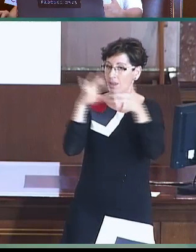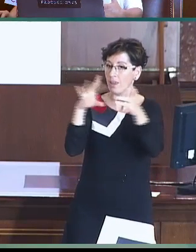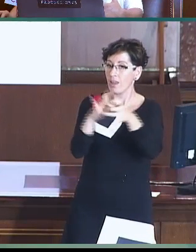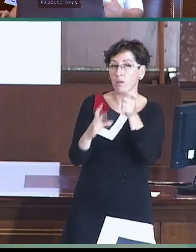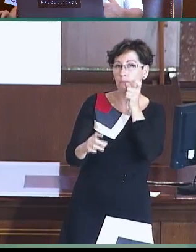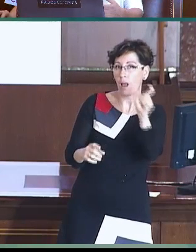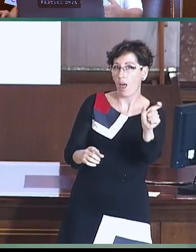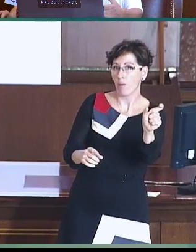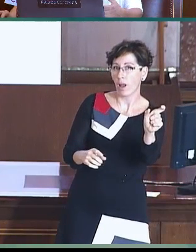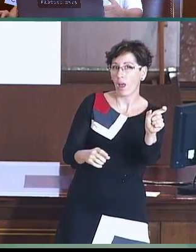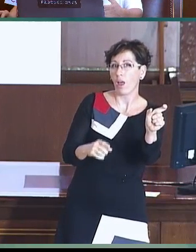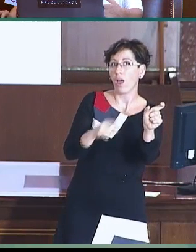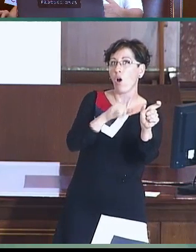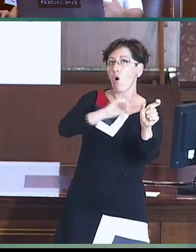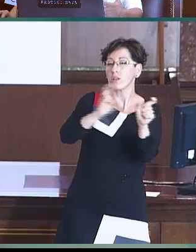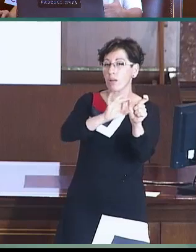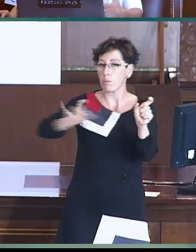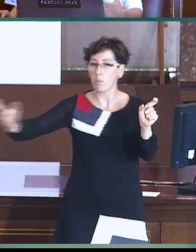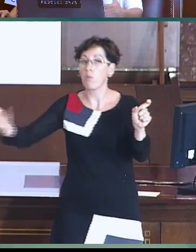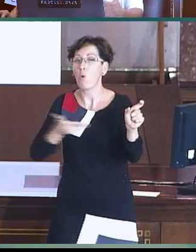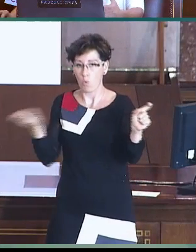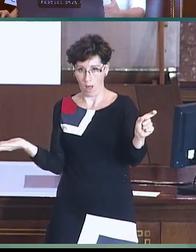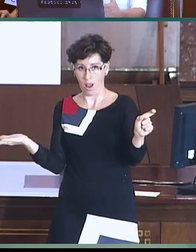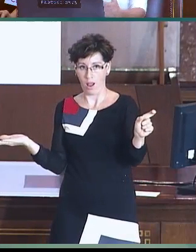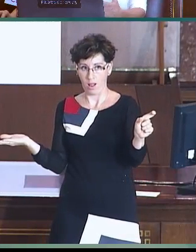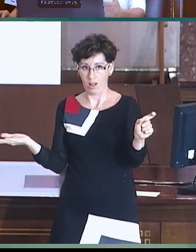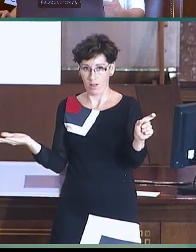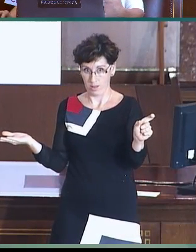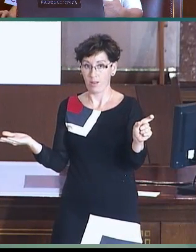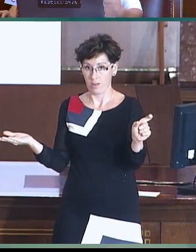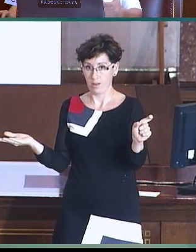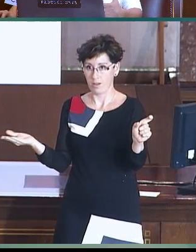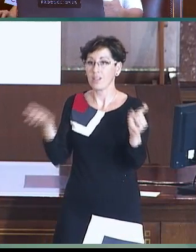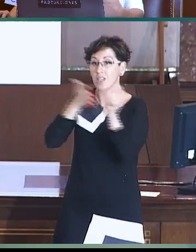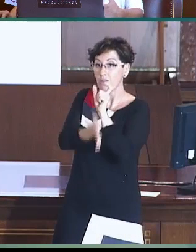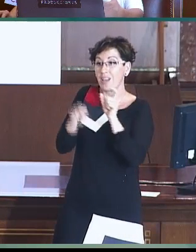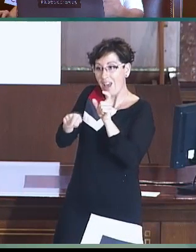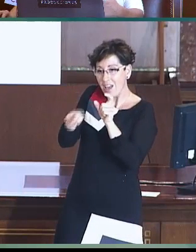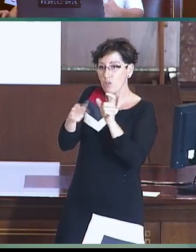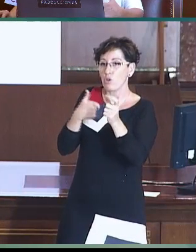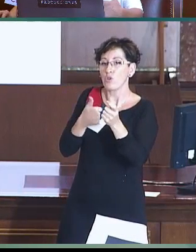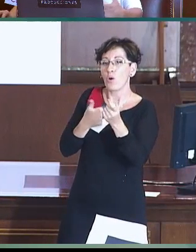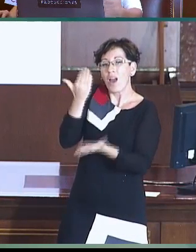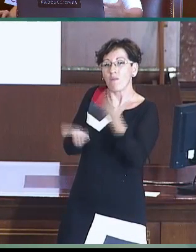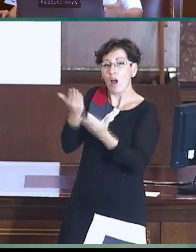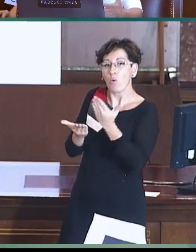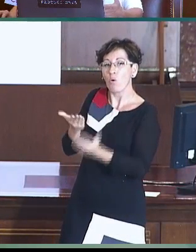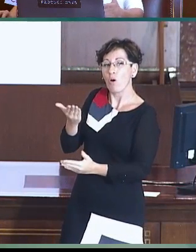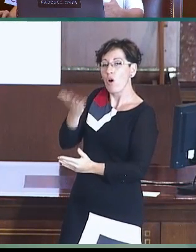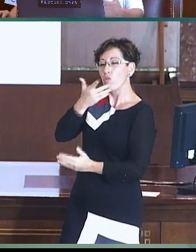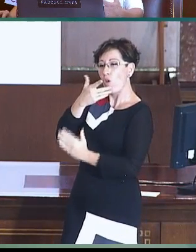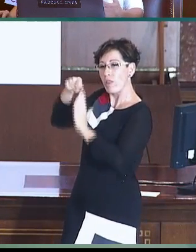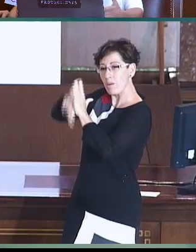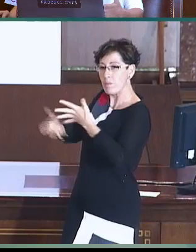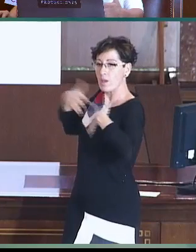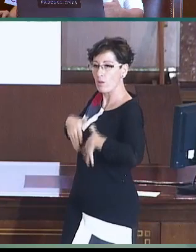entre palabras relacionadas. En estos casos estamos haciendo una evaluación del vocabulario más profundo. ¿Y por qué os cuento esto?